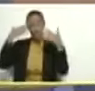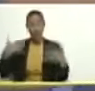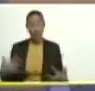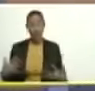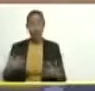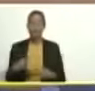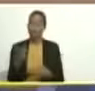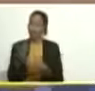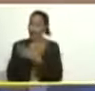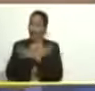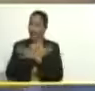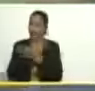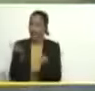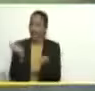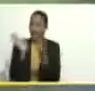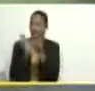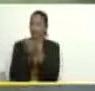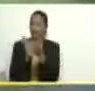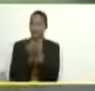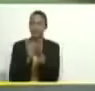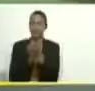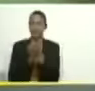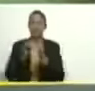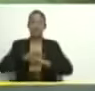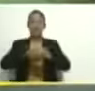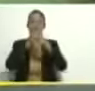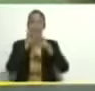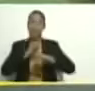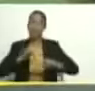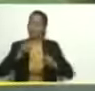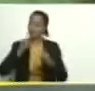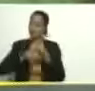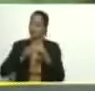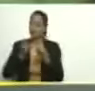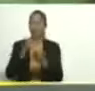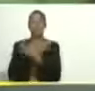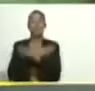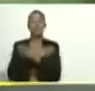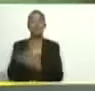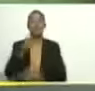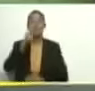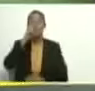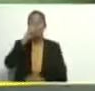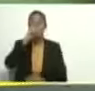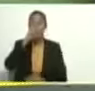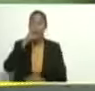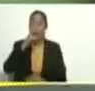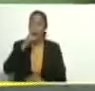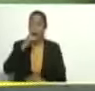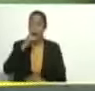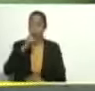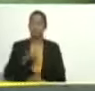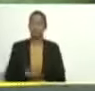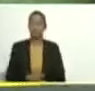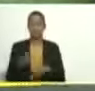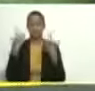años de feliz matrimonio. Felicitaciones a Nahum y a su esposa.